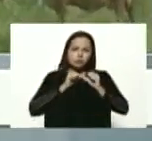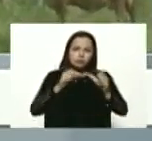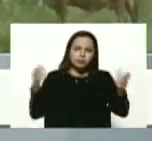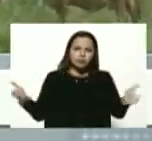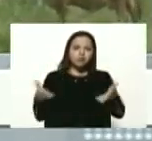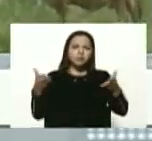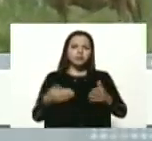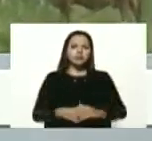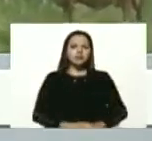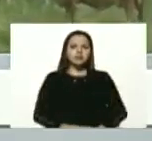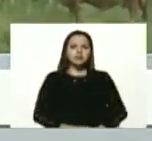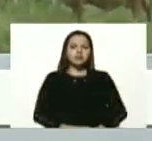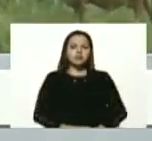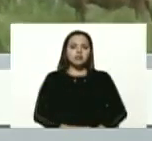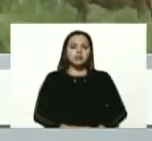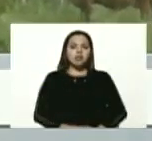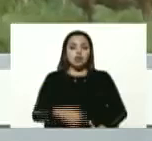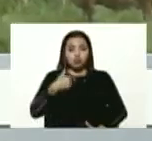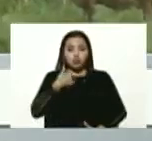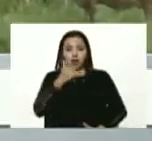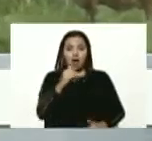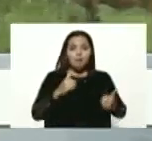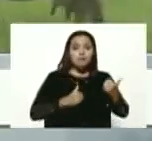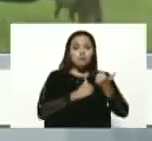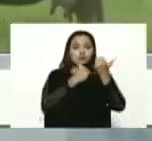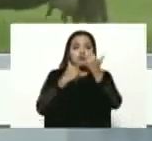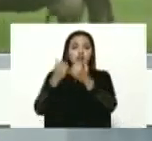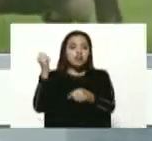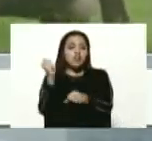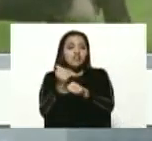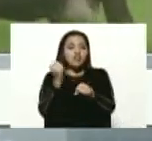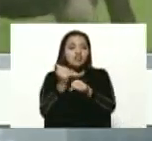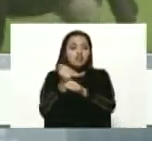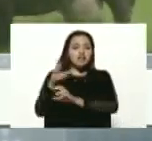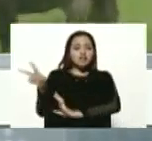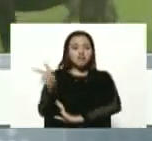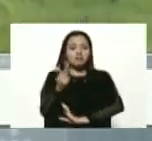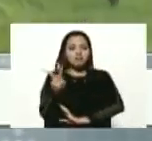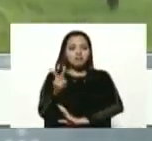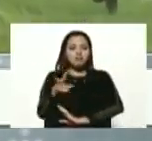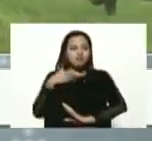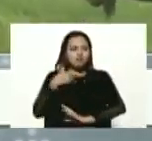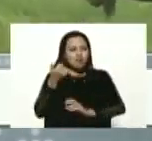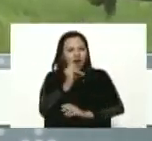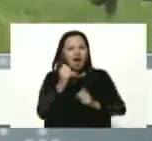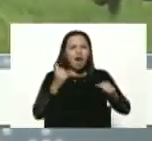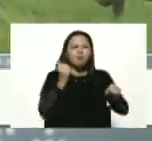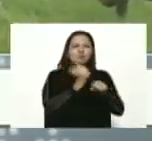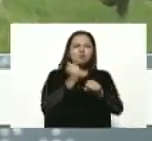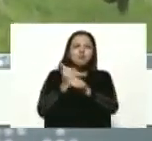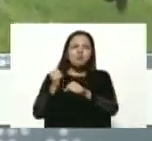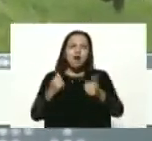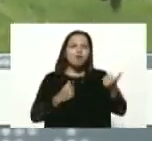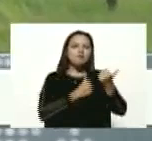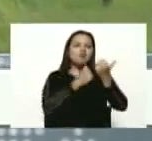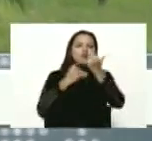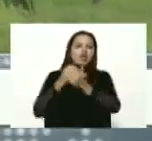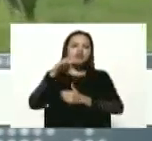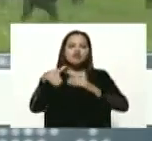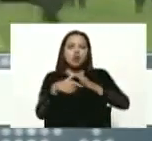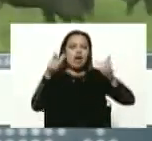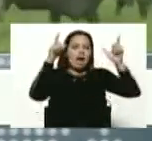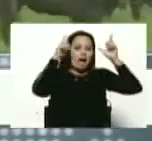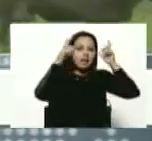en los productores de Venezuela. Creo en los trabajadores, trabajadoras, productores, productoras,